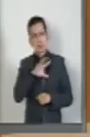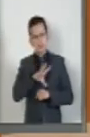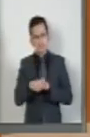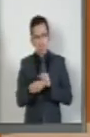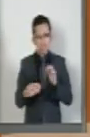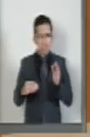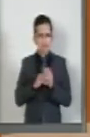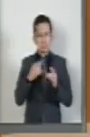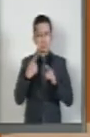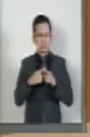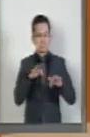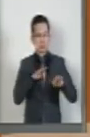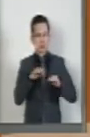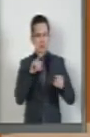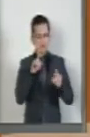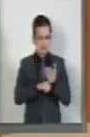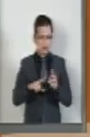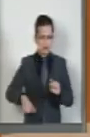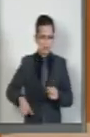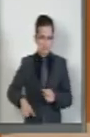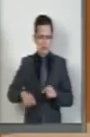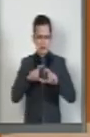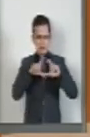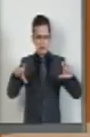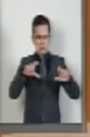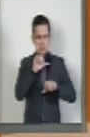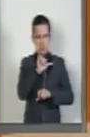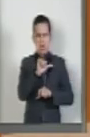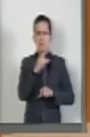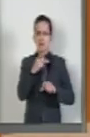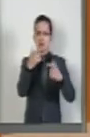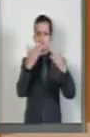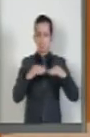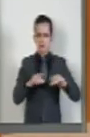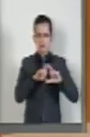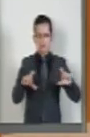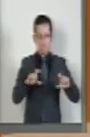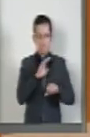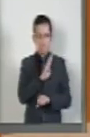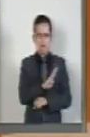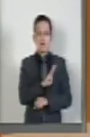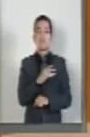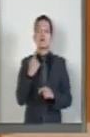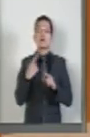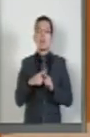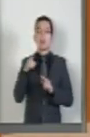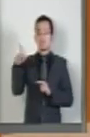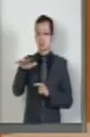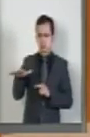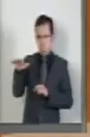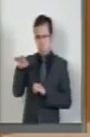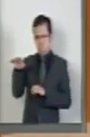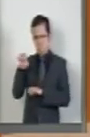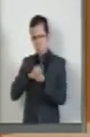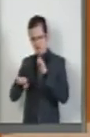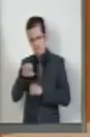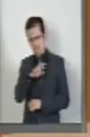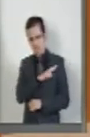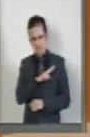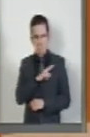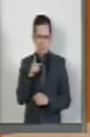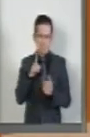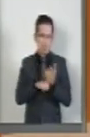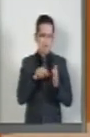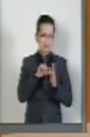servidores públicos en el apartado A, pero en el apartado B, tratándose de los particulares a los que se refiere el 32 de la